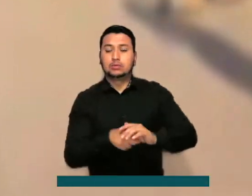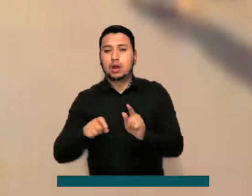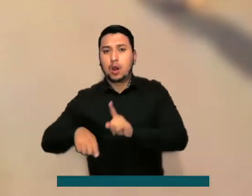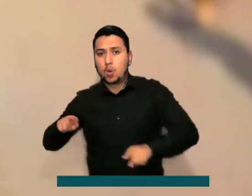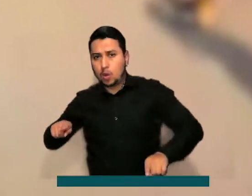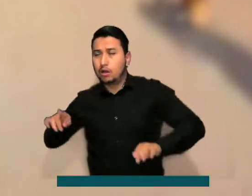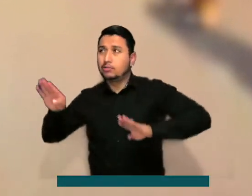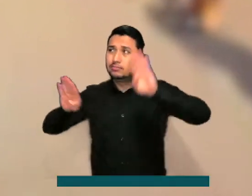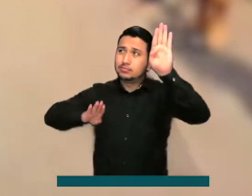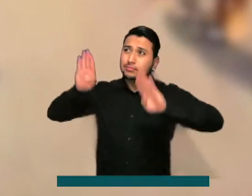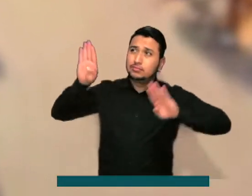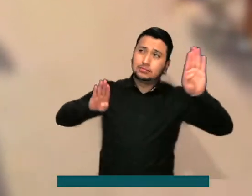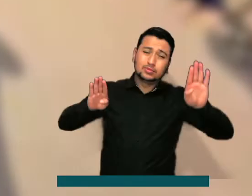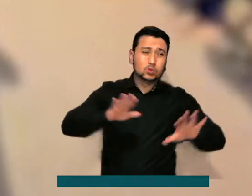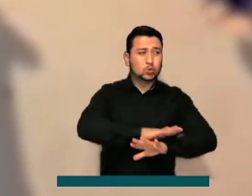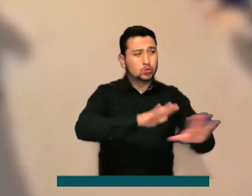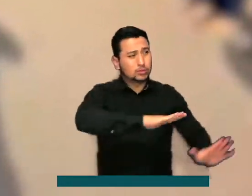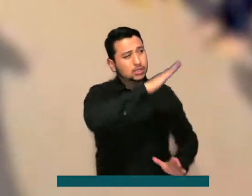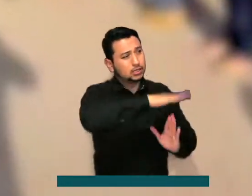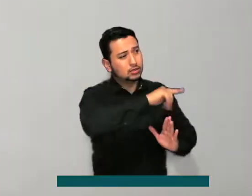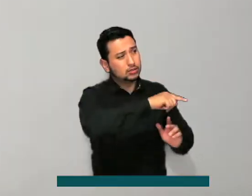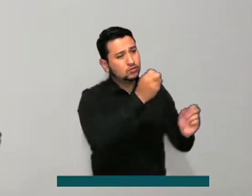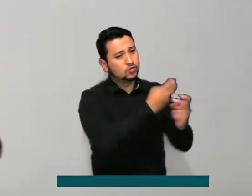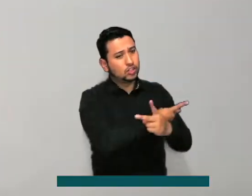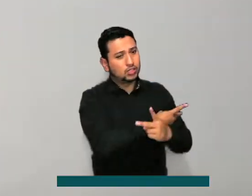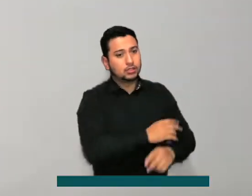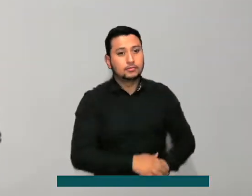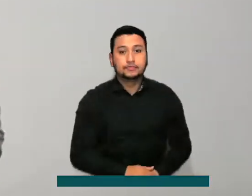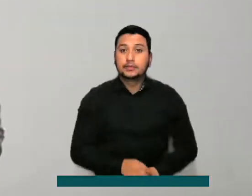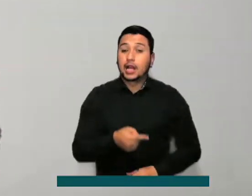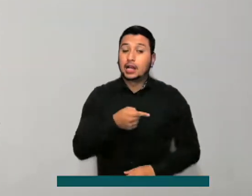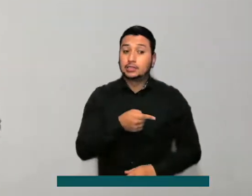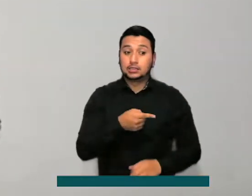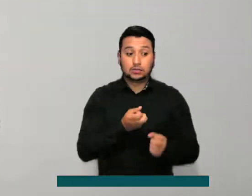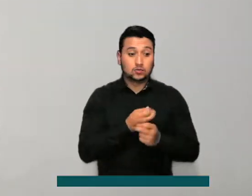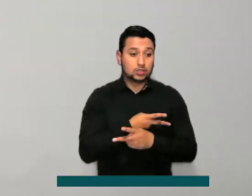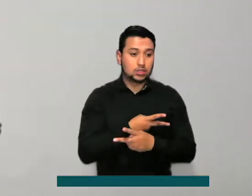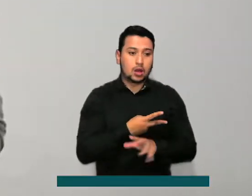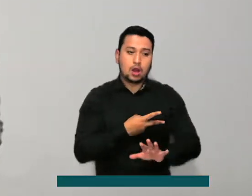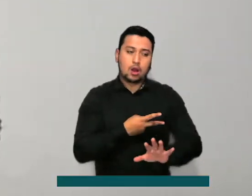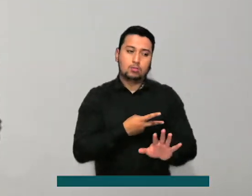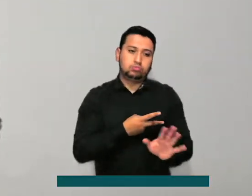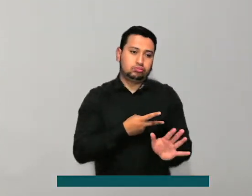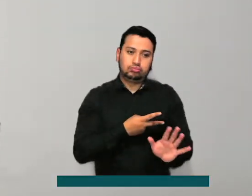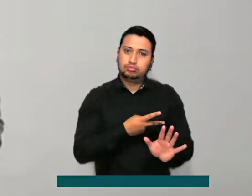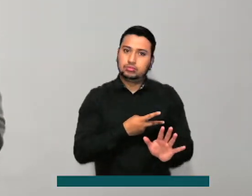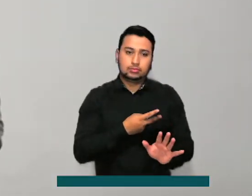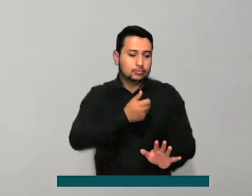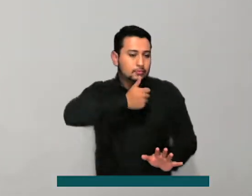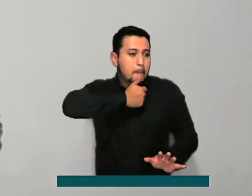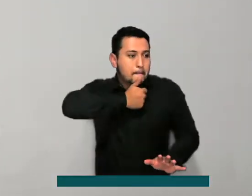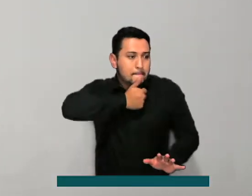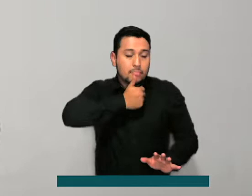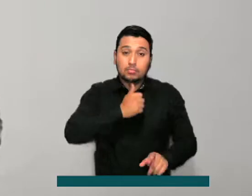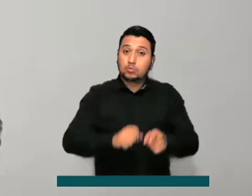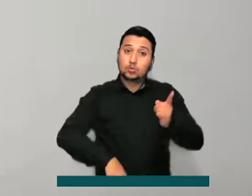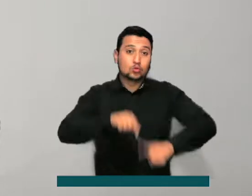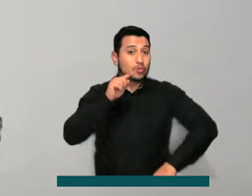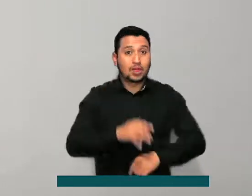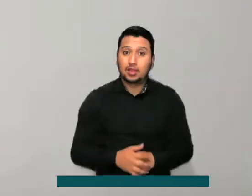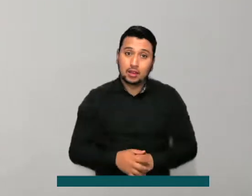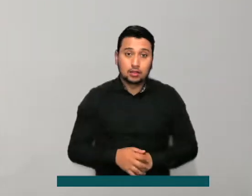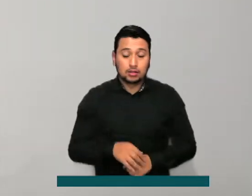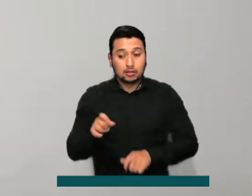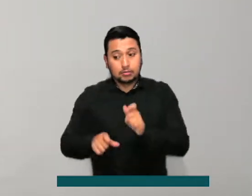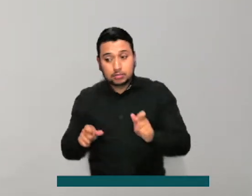piden el cese inmediato de las acciones violentas. Esta violencia es insostenible. Los araucanos no aguantamos un día más